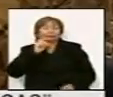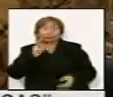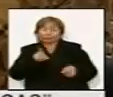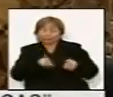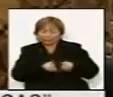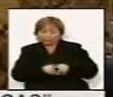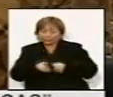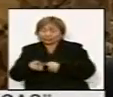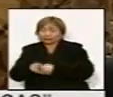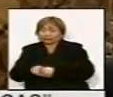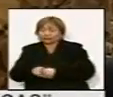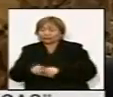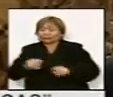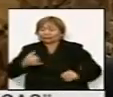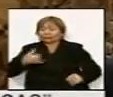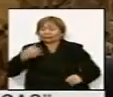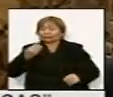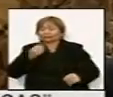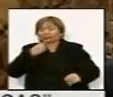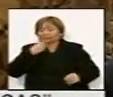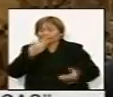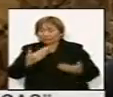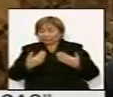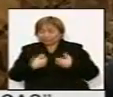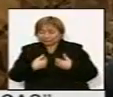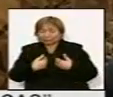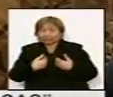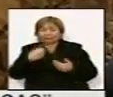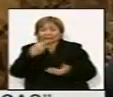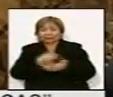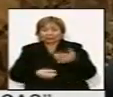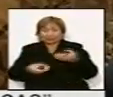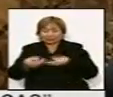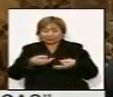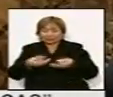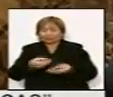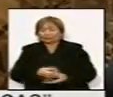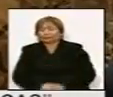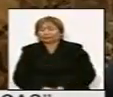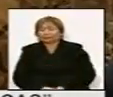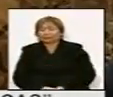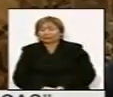también advierten a los jóvenes de que eso tiene un costo-beneficio o